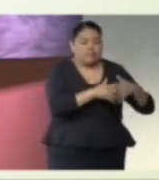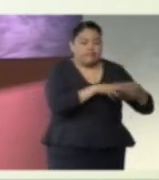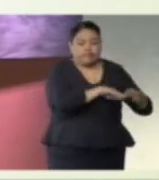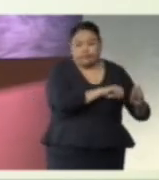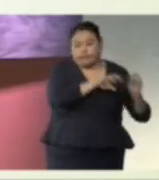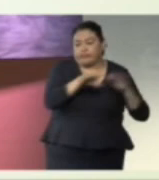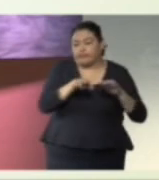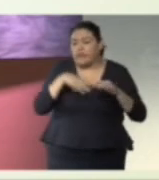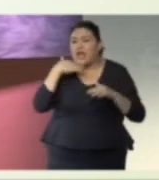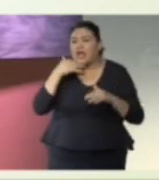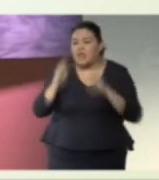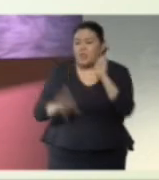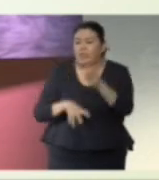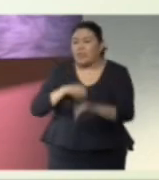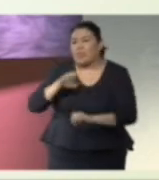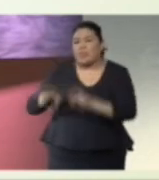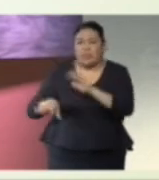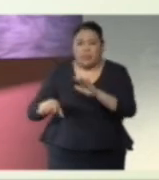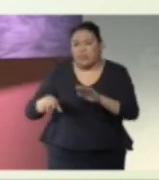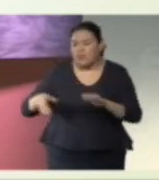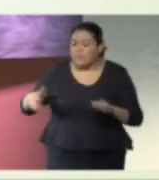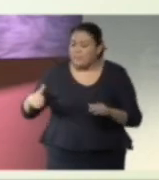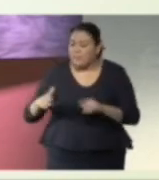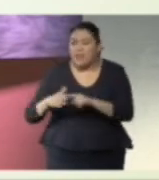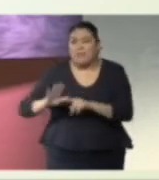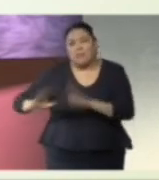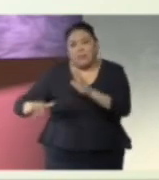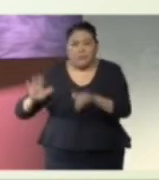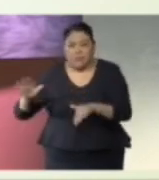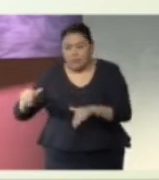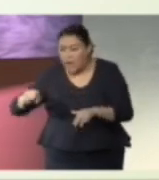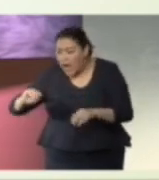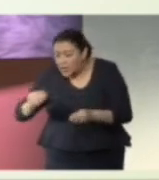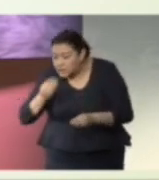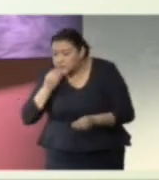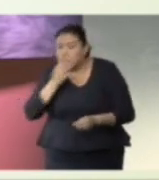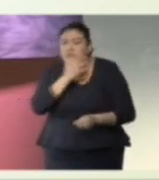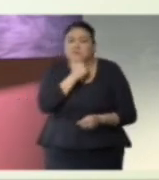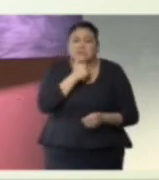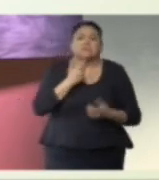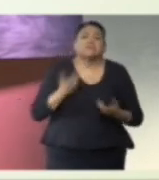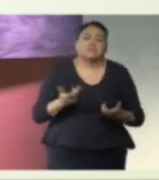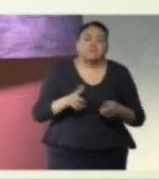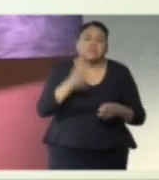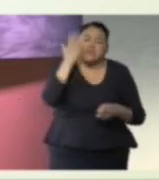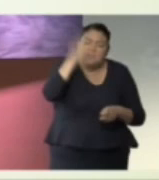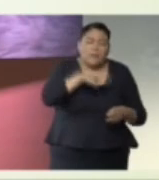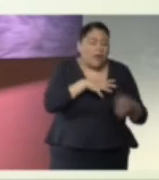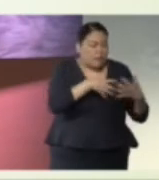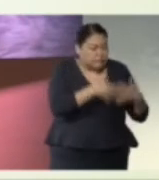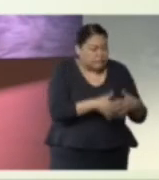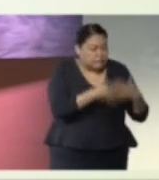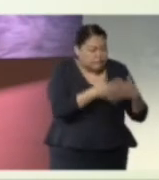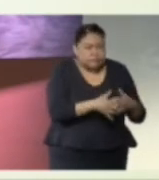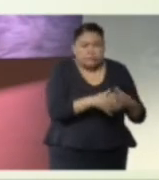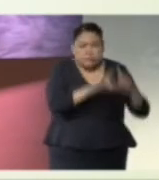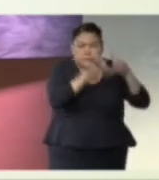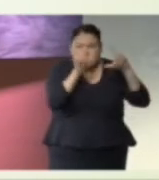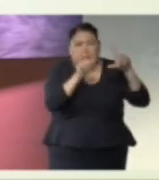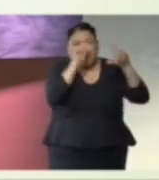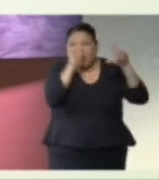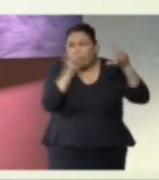a muchas de las presas, de las lagunas, ¿no? Por la contaminación industrial, por la contaminación del aire, por